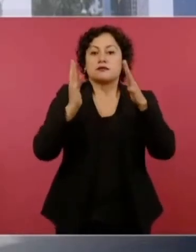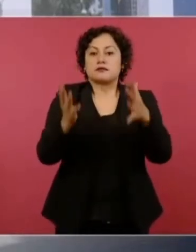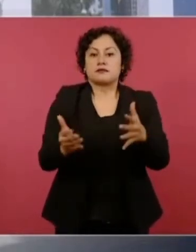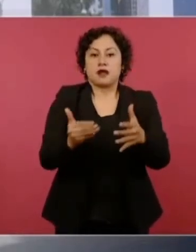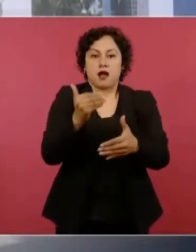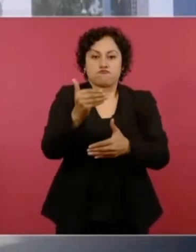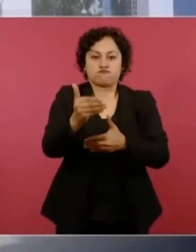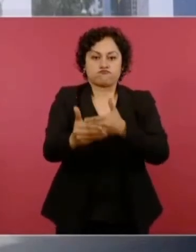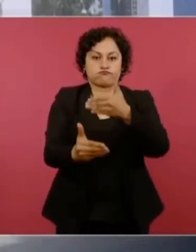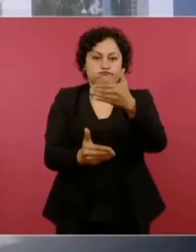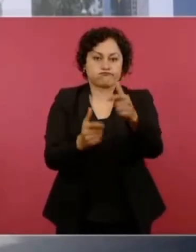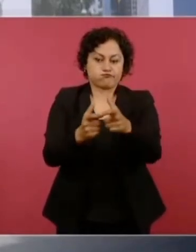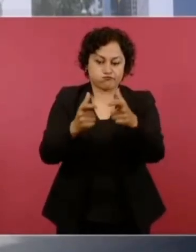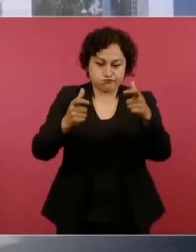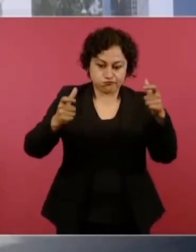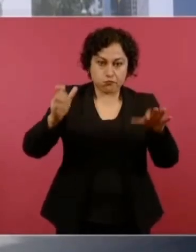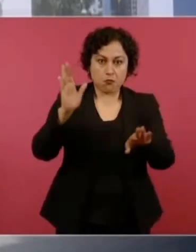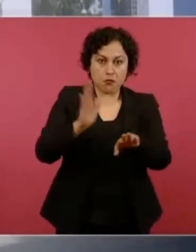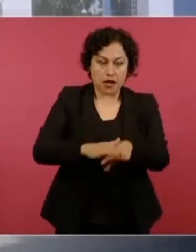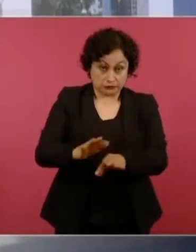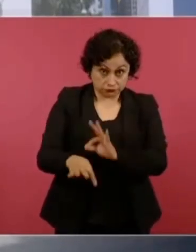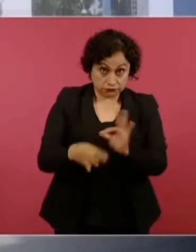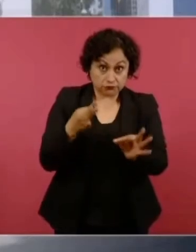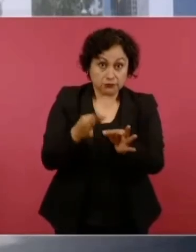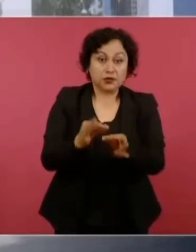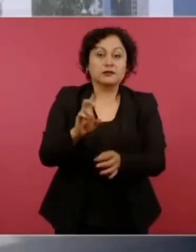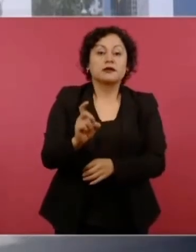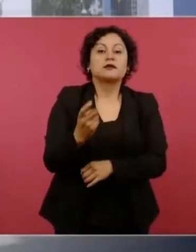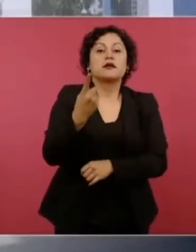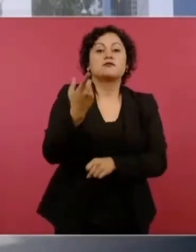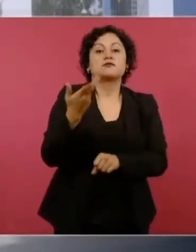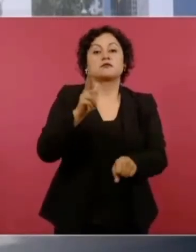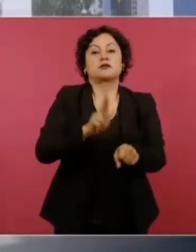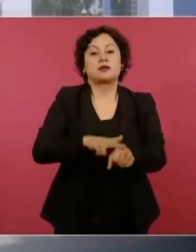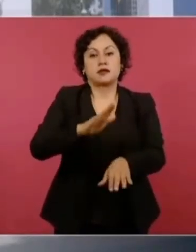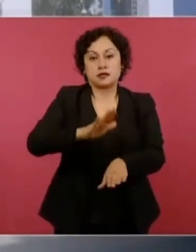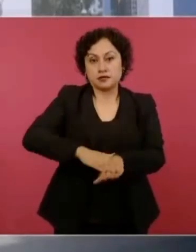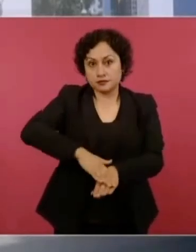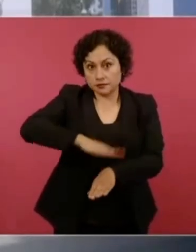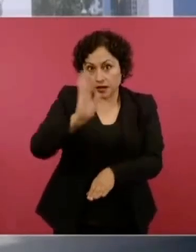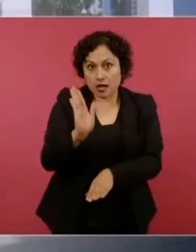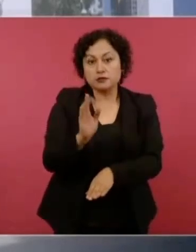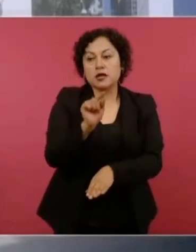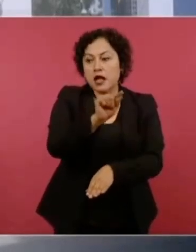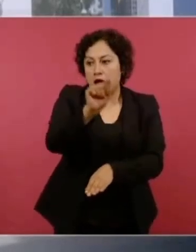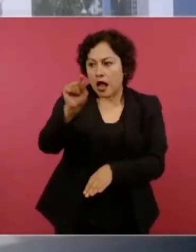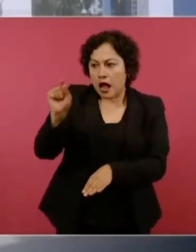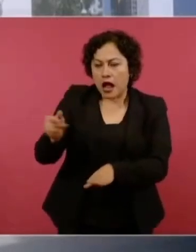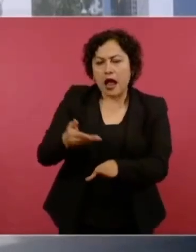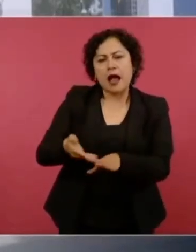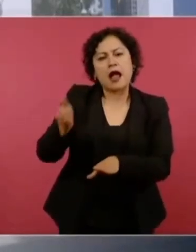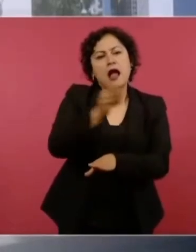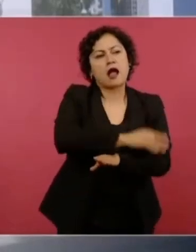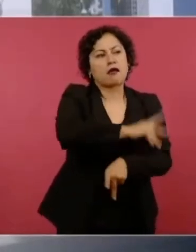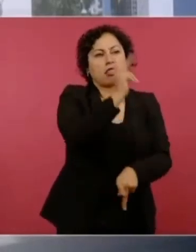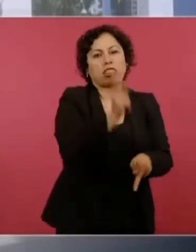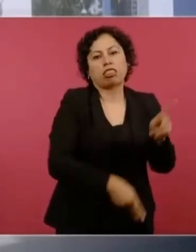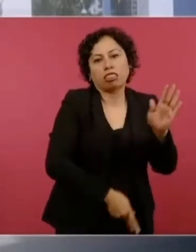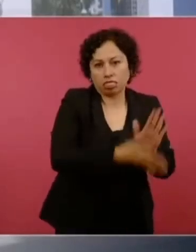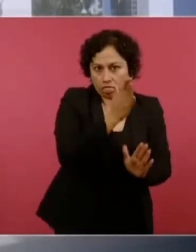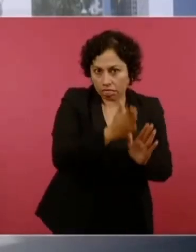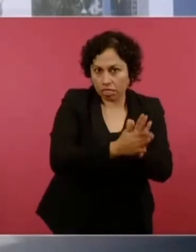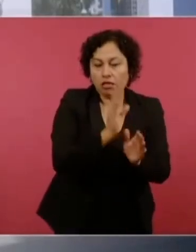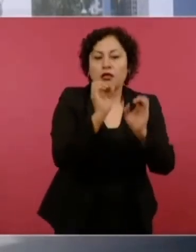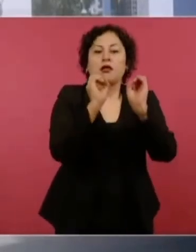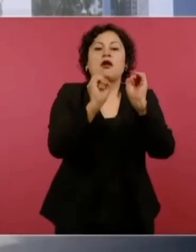operando al día de hoy 31 hospitales más, muchos de ellos de los que se habían dejado abandonados, inconclusos o con